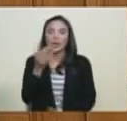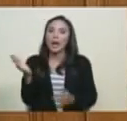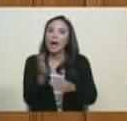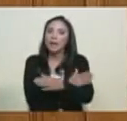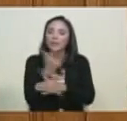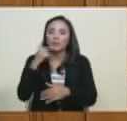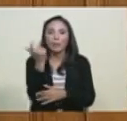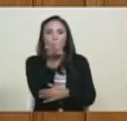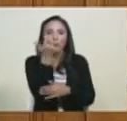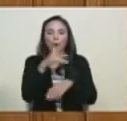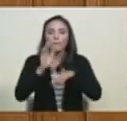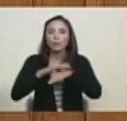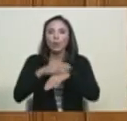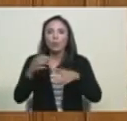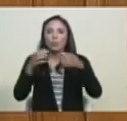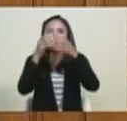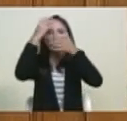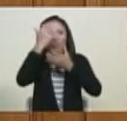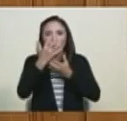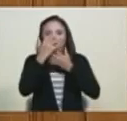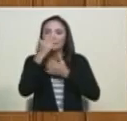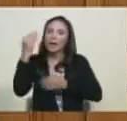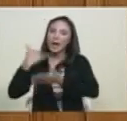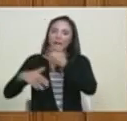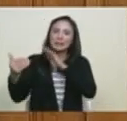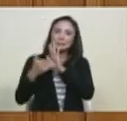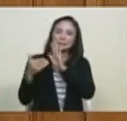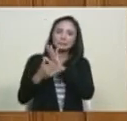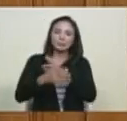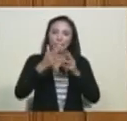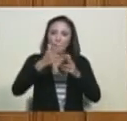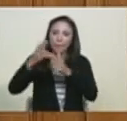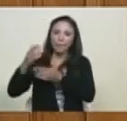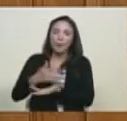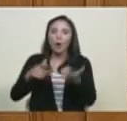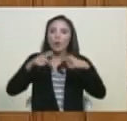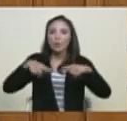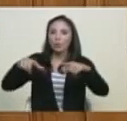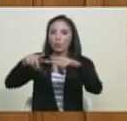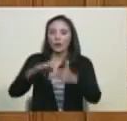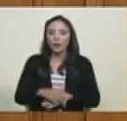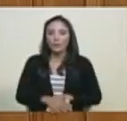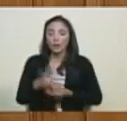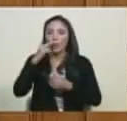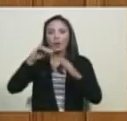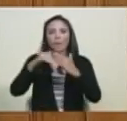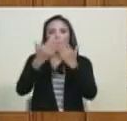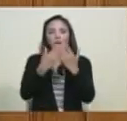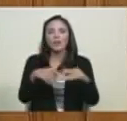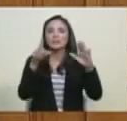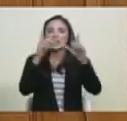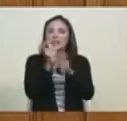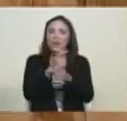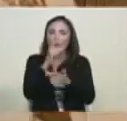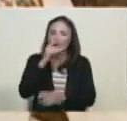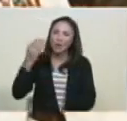en el grupo terrorista que atacó a nuestra Fuerza Armada Nacional Bolivariana en el fuerte Paramacay aquella madrugada del 6 de